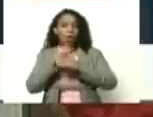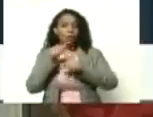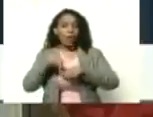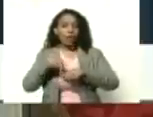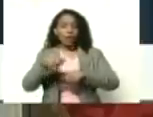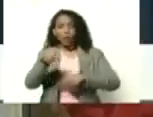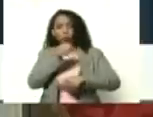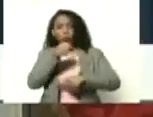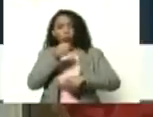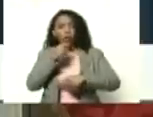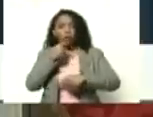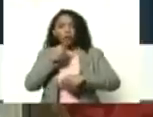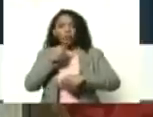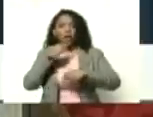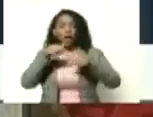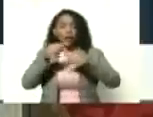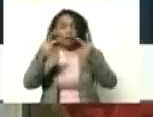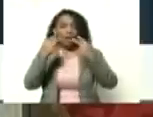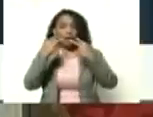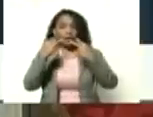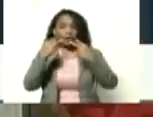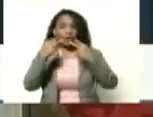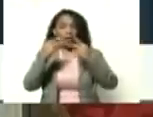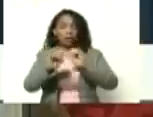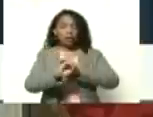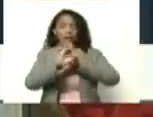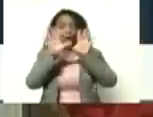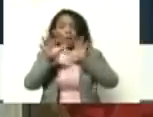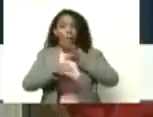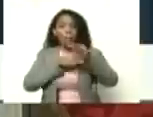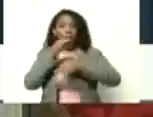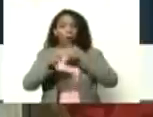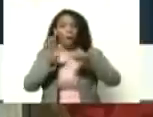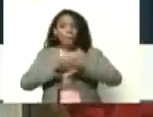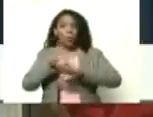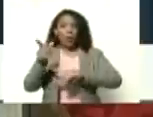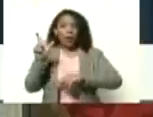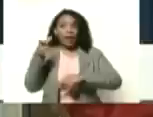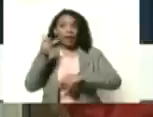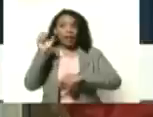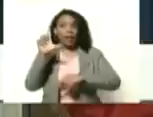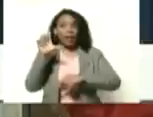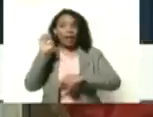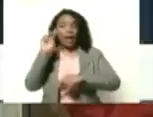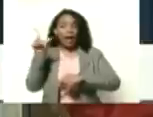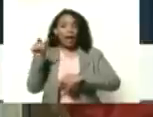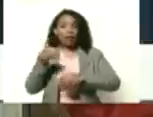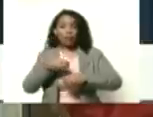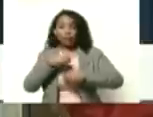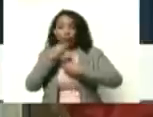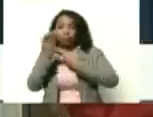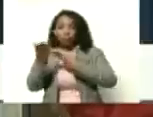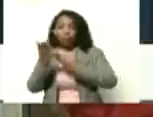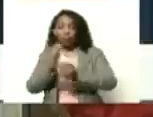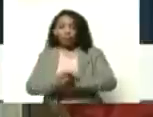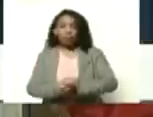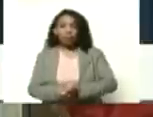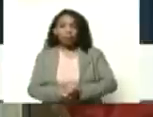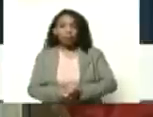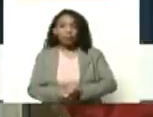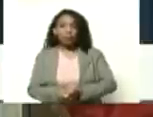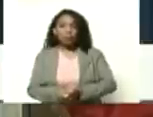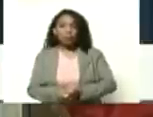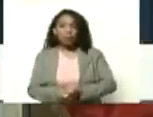referirse en su delación porque él en castellano es un delator en su